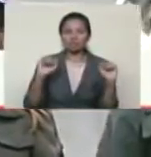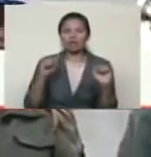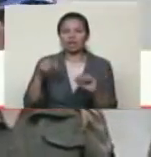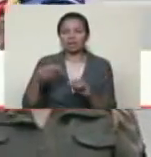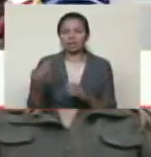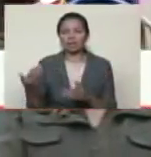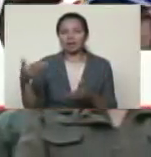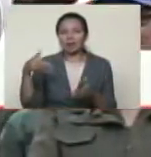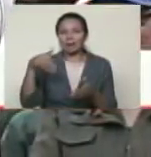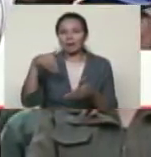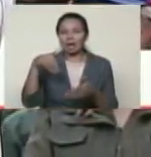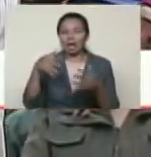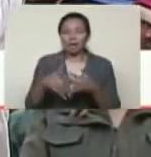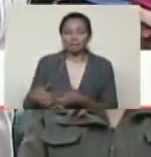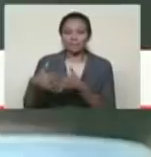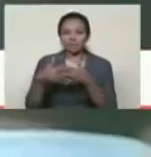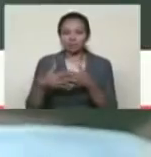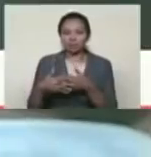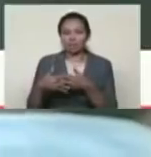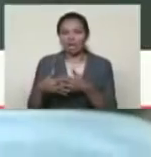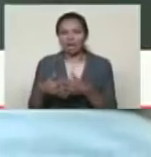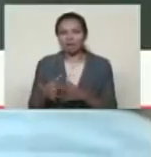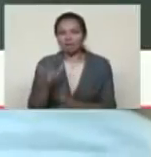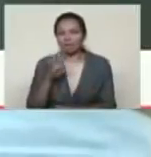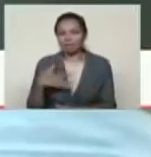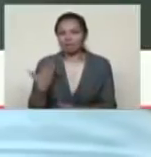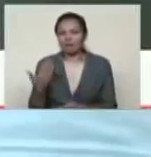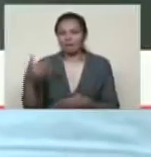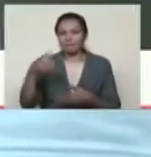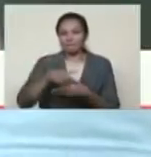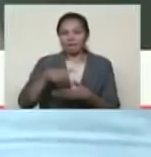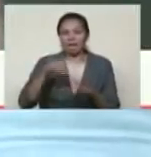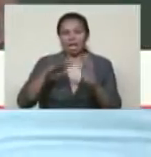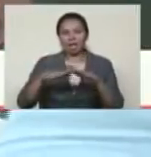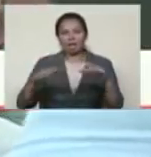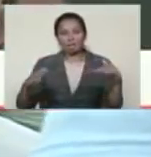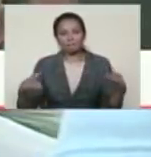imperialismo cualquier aventura sobre nuestra tierra o nuestros mares.